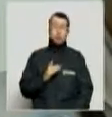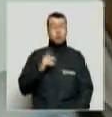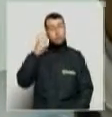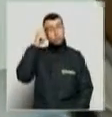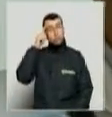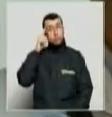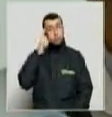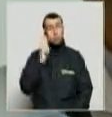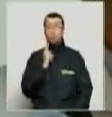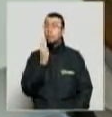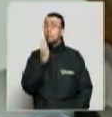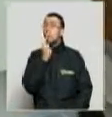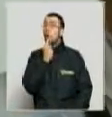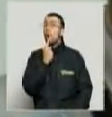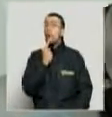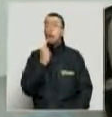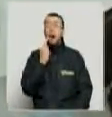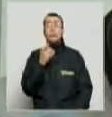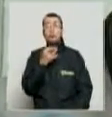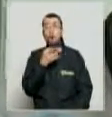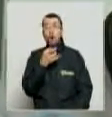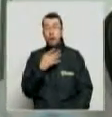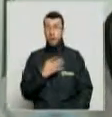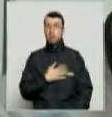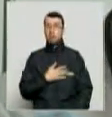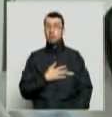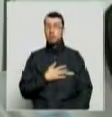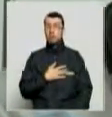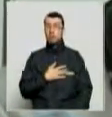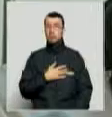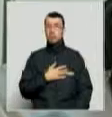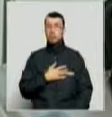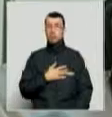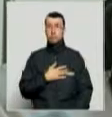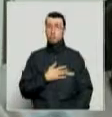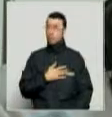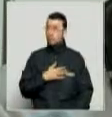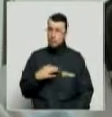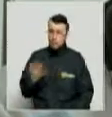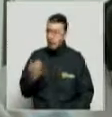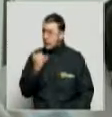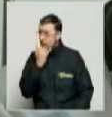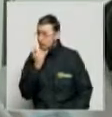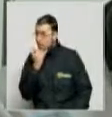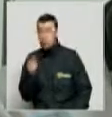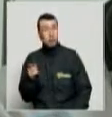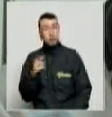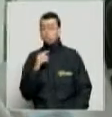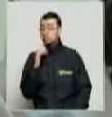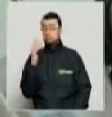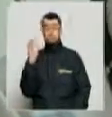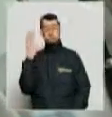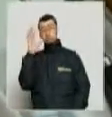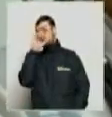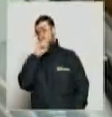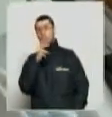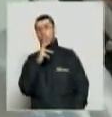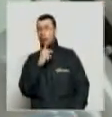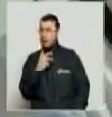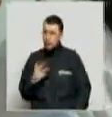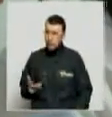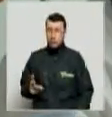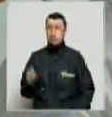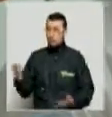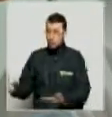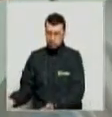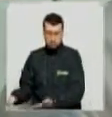sea con los labios morados, y en ese momento nubilado, no daba buena información acerca de qué era lo que había sucedido. Entonces, en ese instante